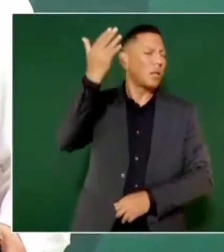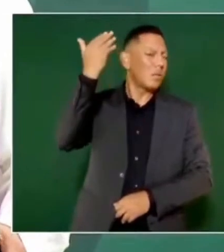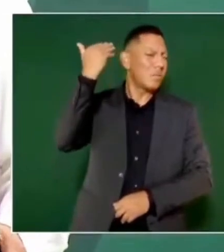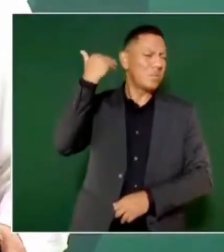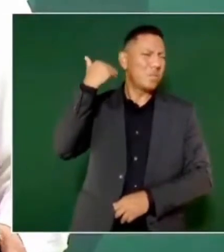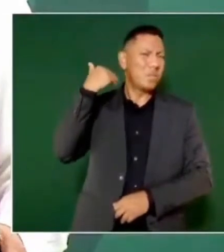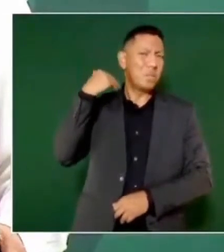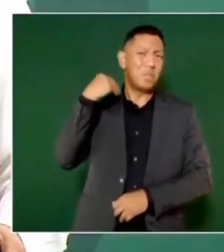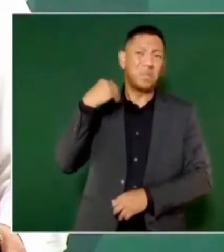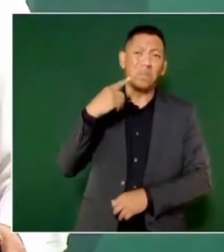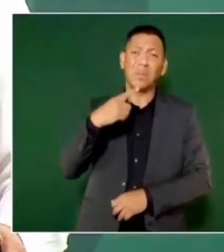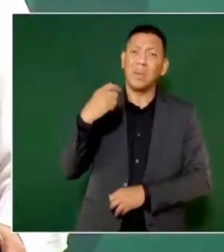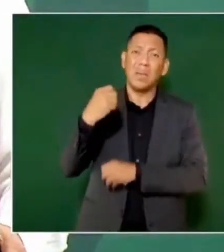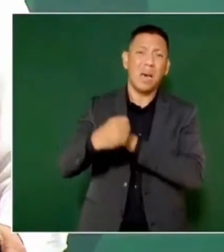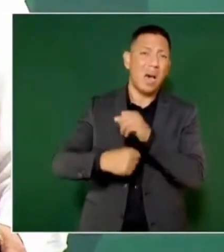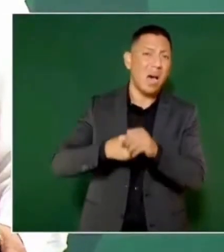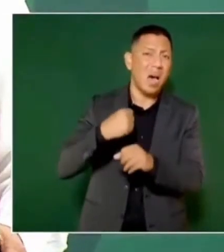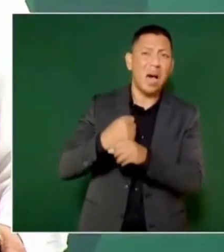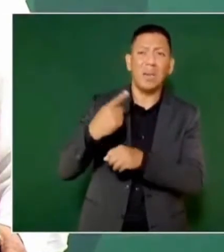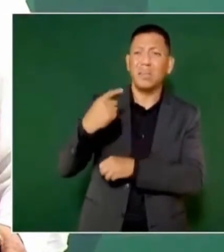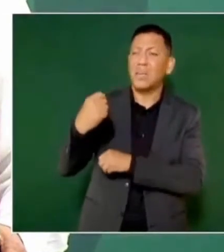siglos.